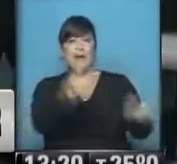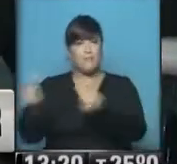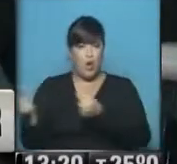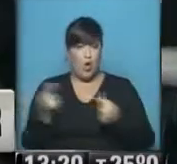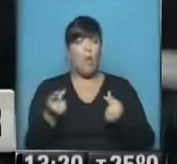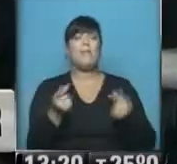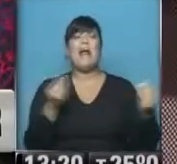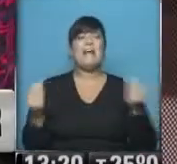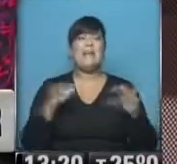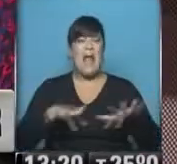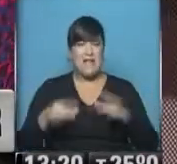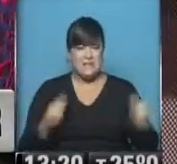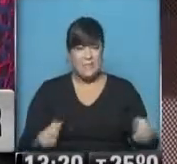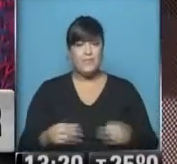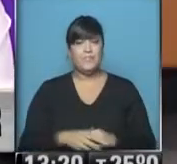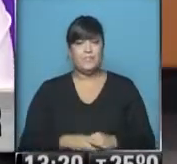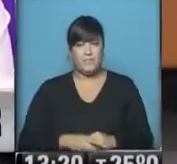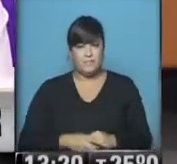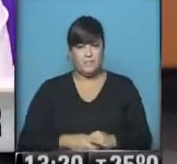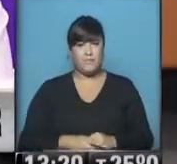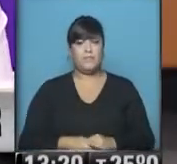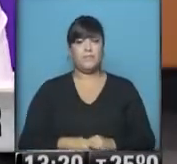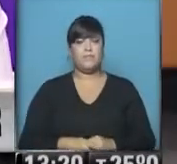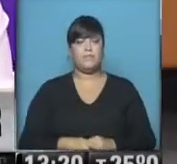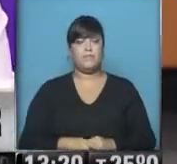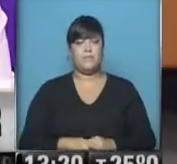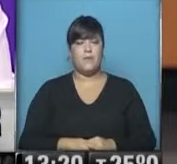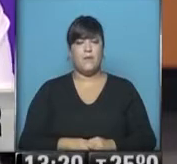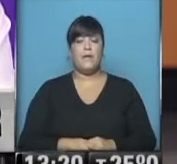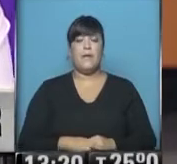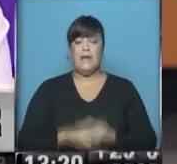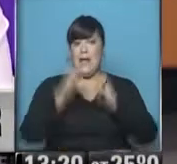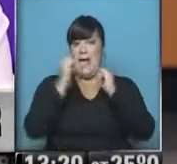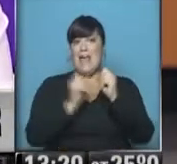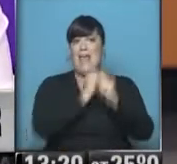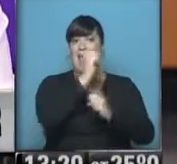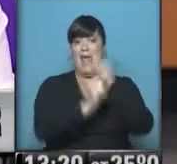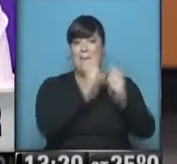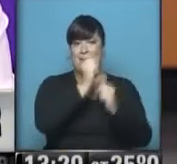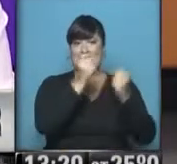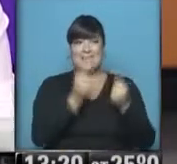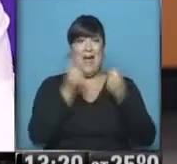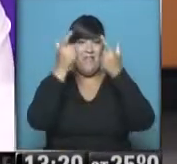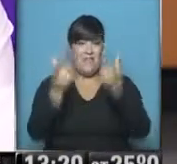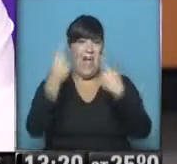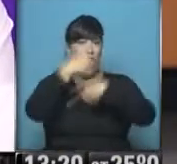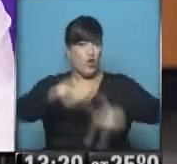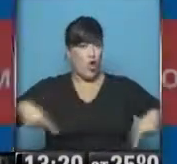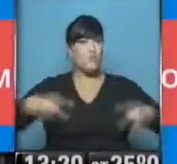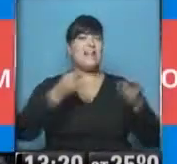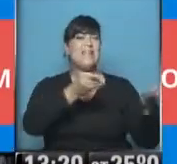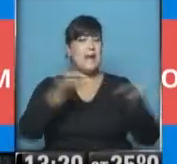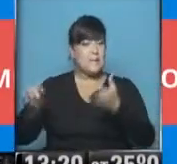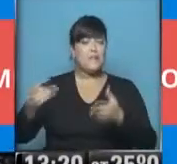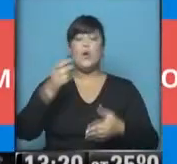apoyar la explicación que vayas dando por un lado tenemos a las empresas que proveen los bienes y los servicios que en caso de que